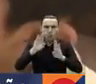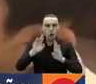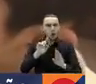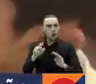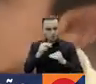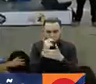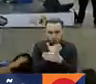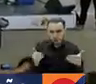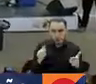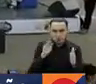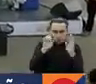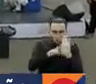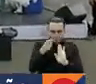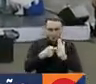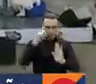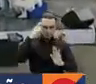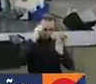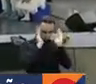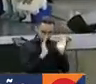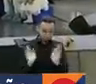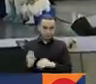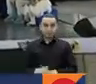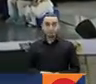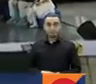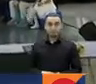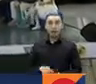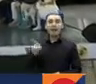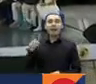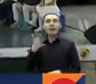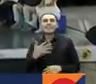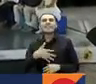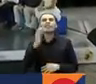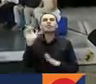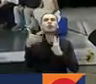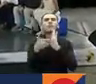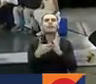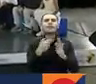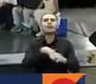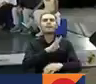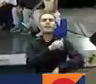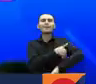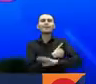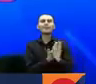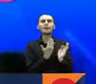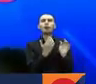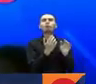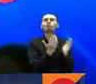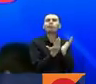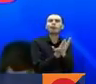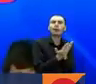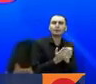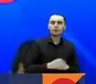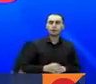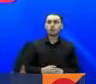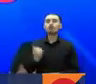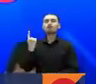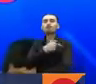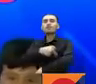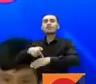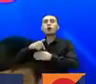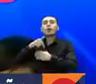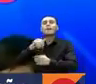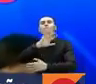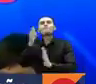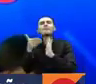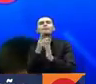primera infancia. Ahí hay 500,000 bajo la atención del Ministerio de Educación Nacional y hay 1,500,000 bajo